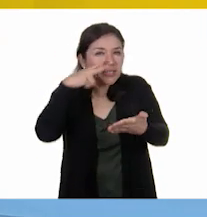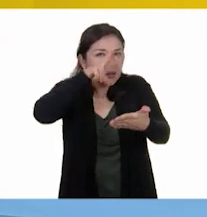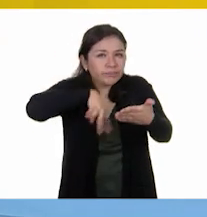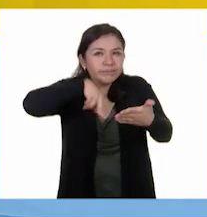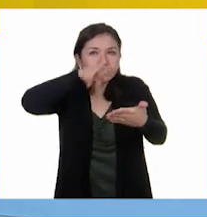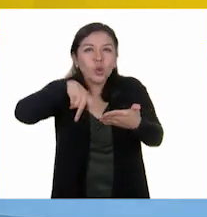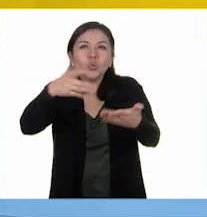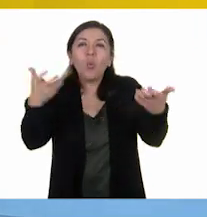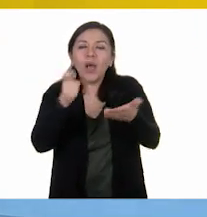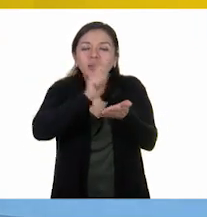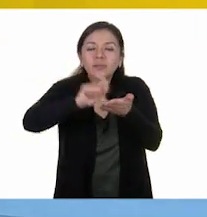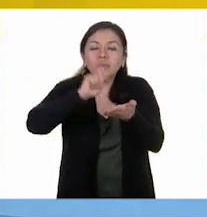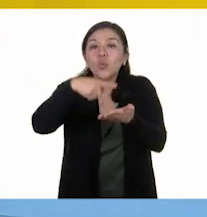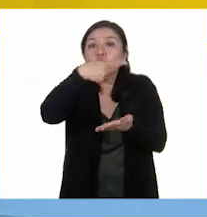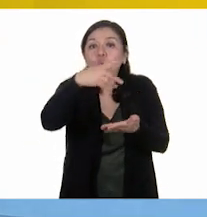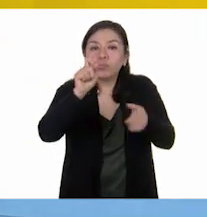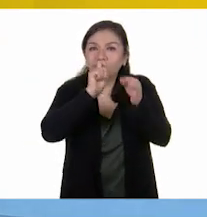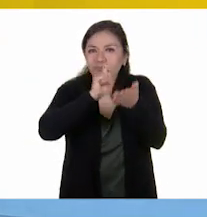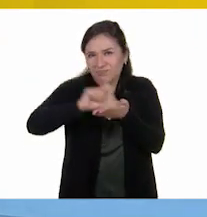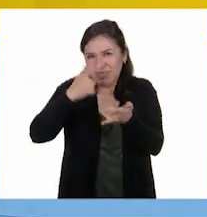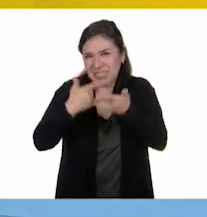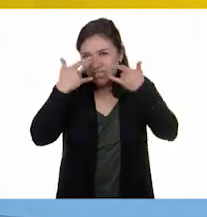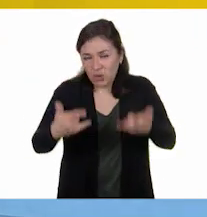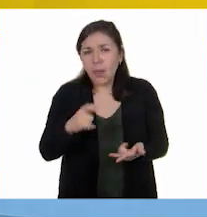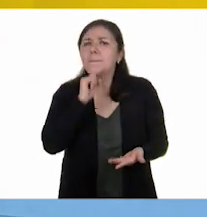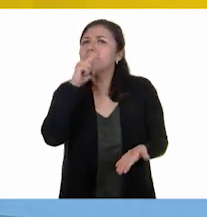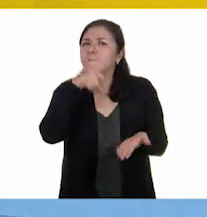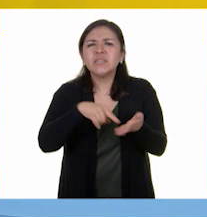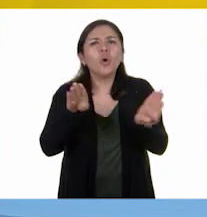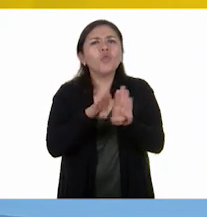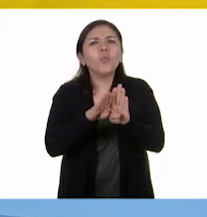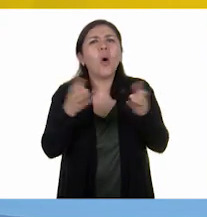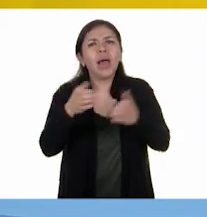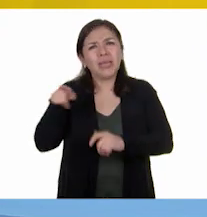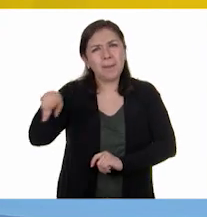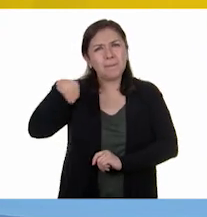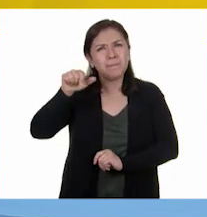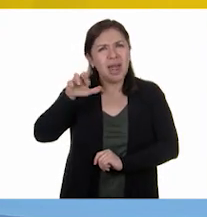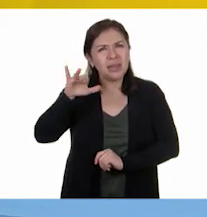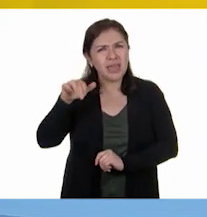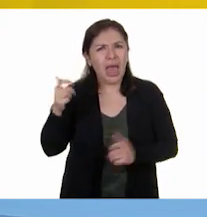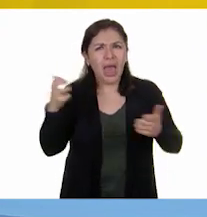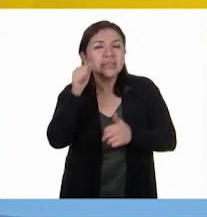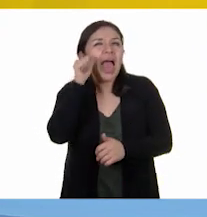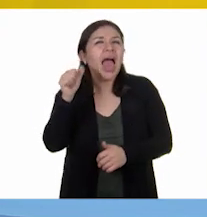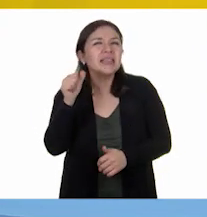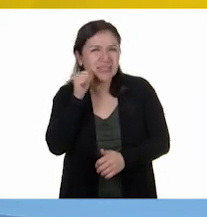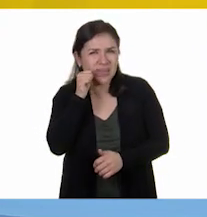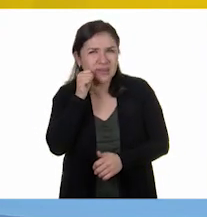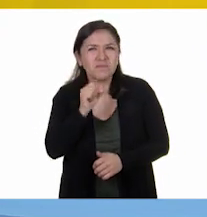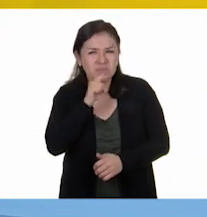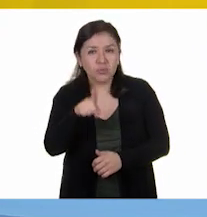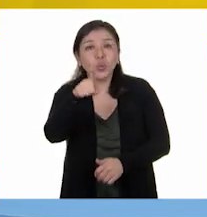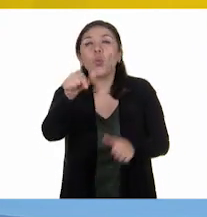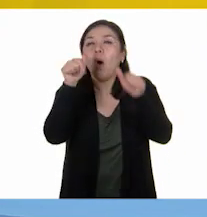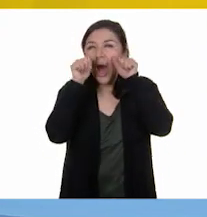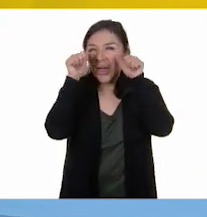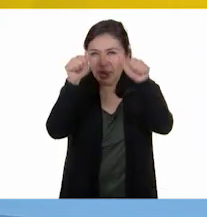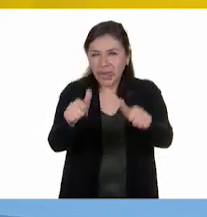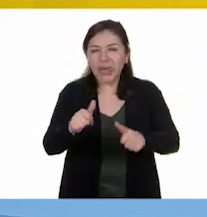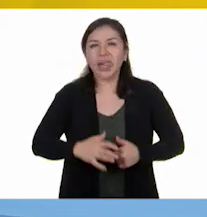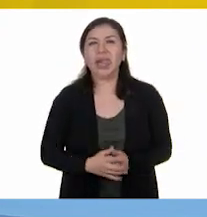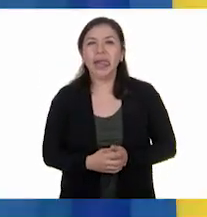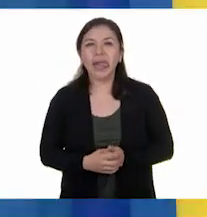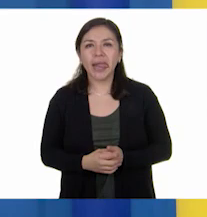de su relato histórico. Son los mismos que María consideró al revisar el suyo ayer, entonces pongan mucha